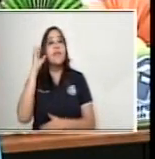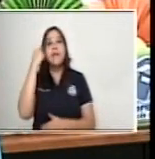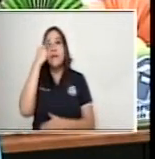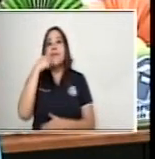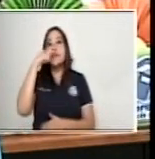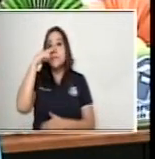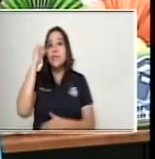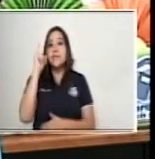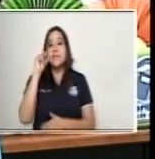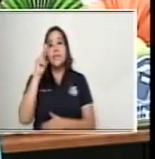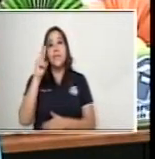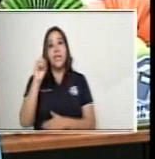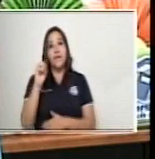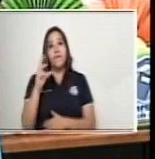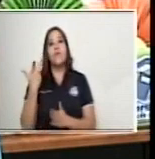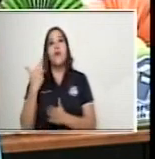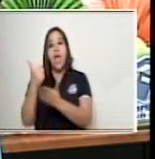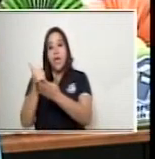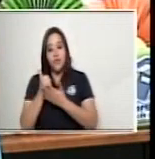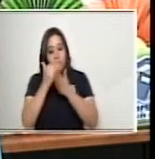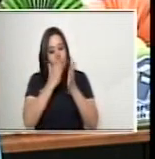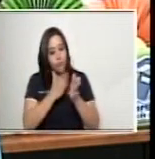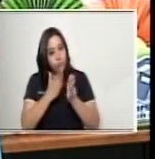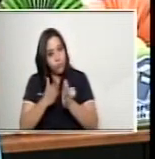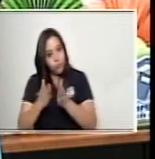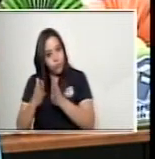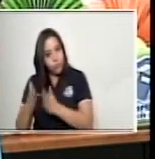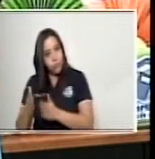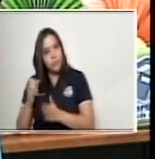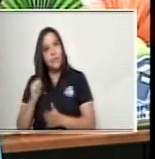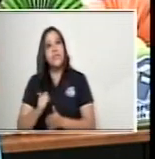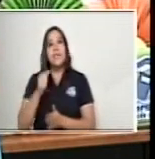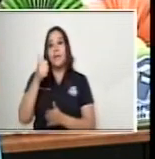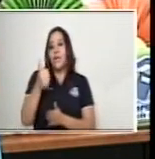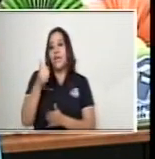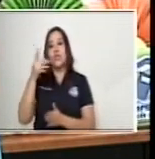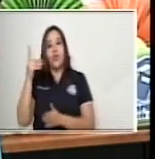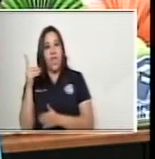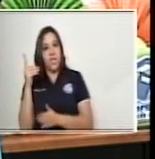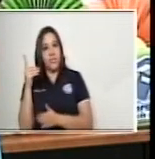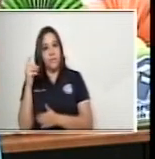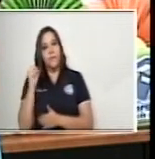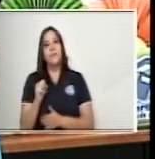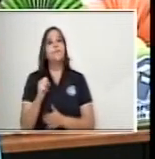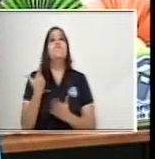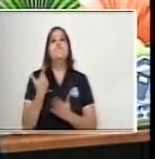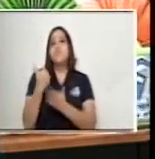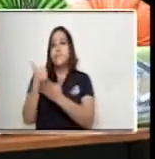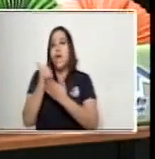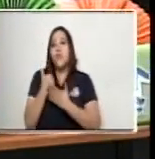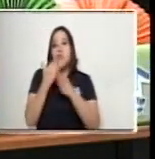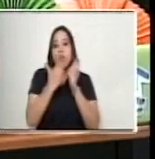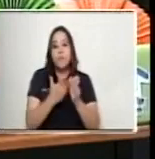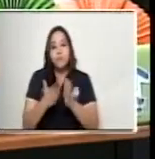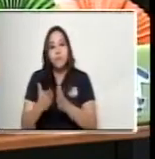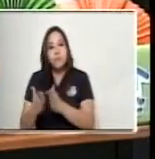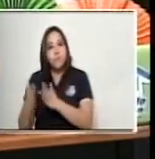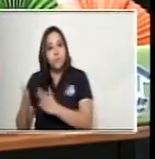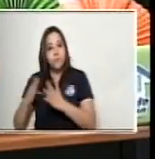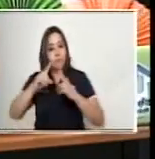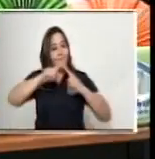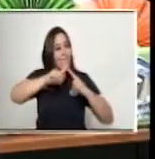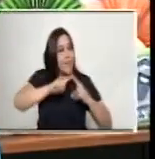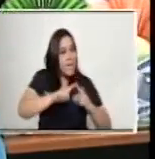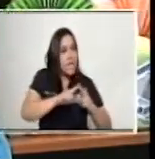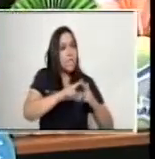alimentos. Se realiza lo que es una etapa del proceso digestivo, la cual va a iniciar desde el momento